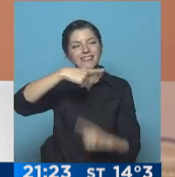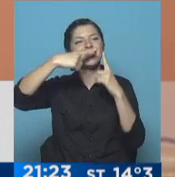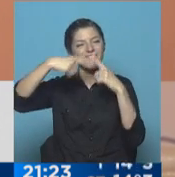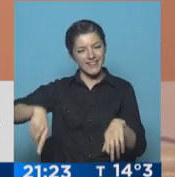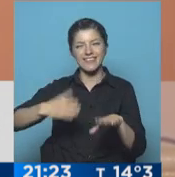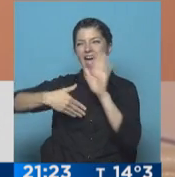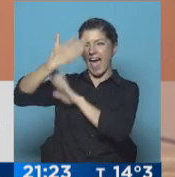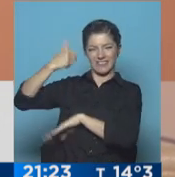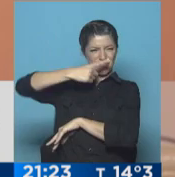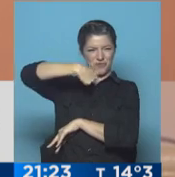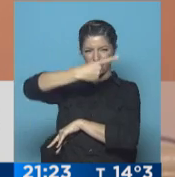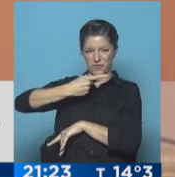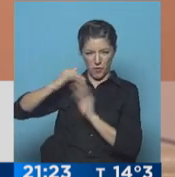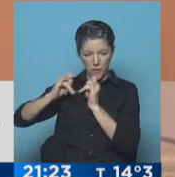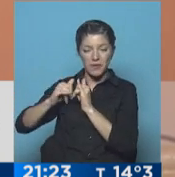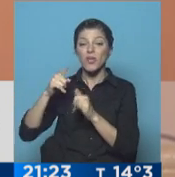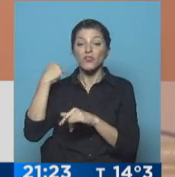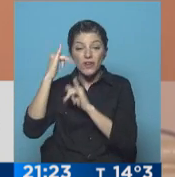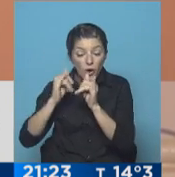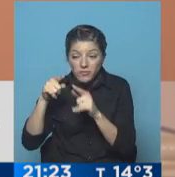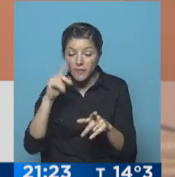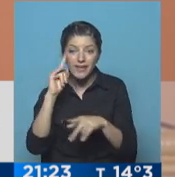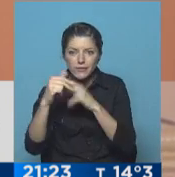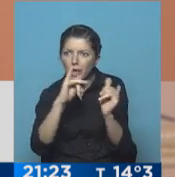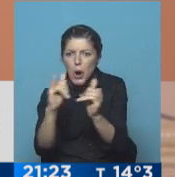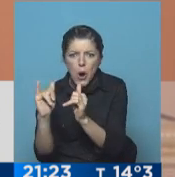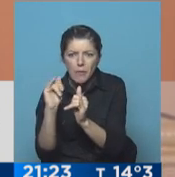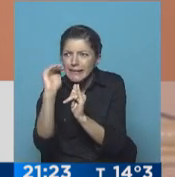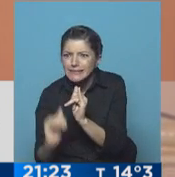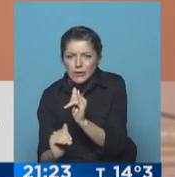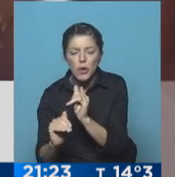yo le contaba que cada vez son más jóvenes. Y que además